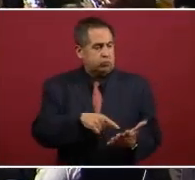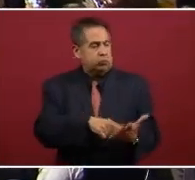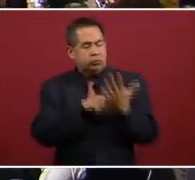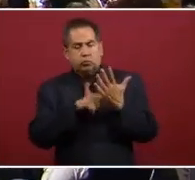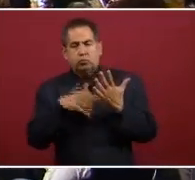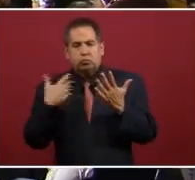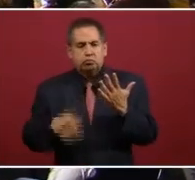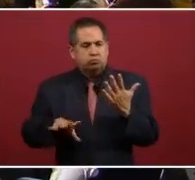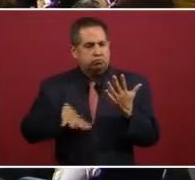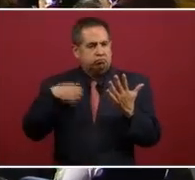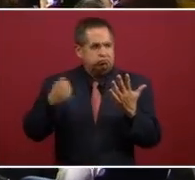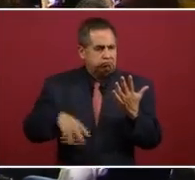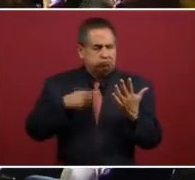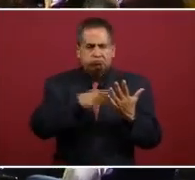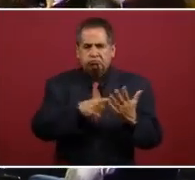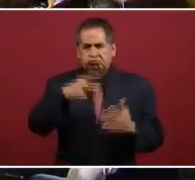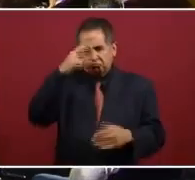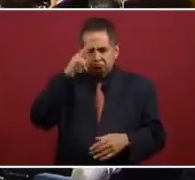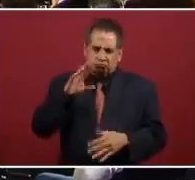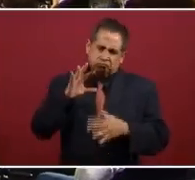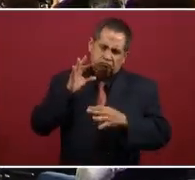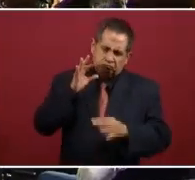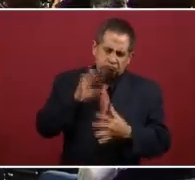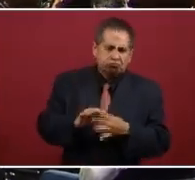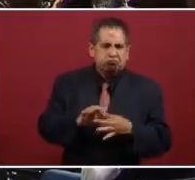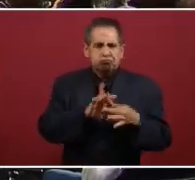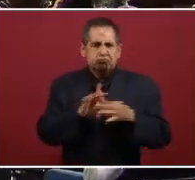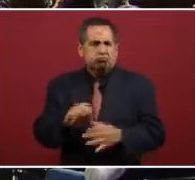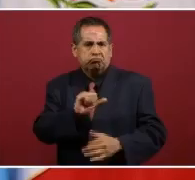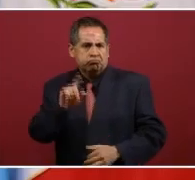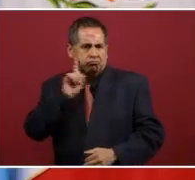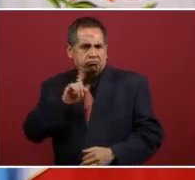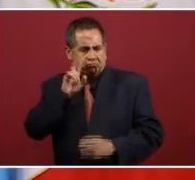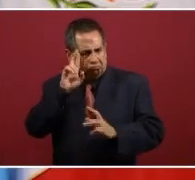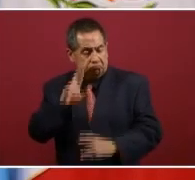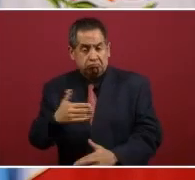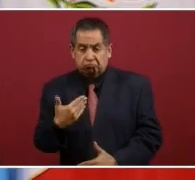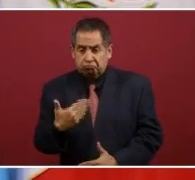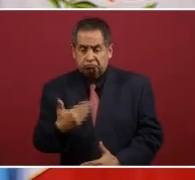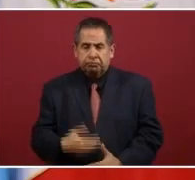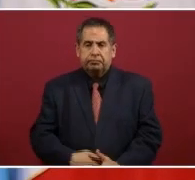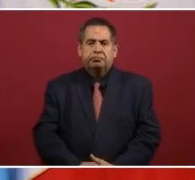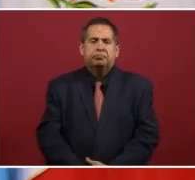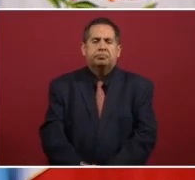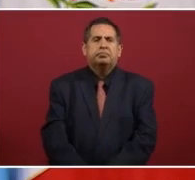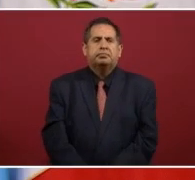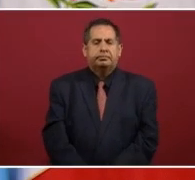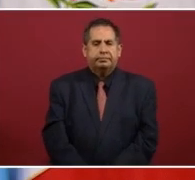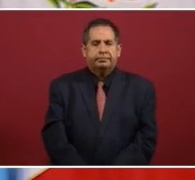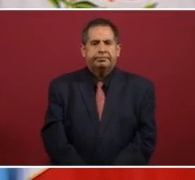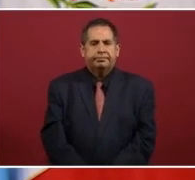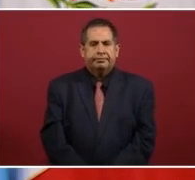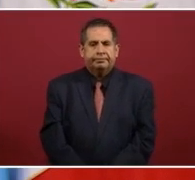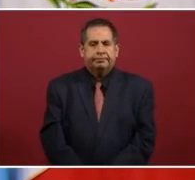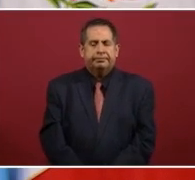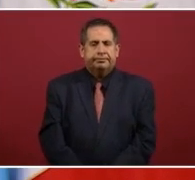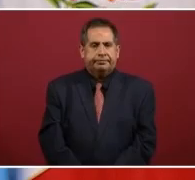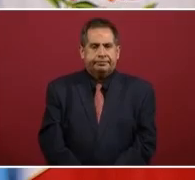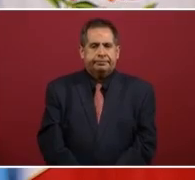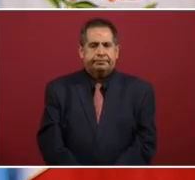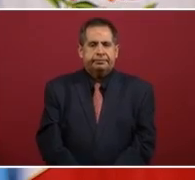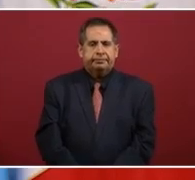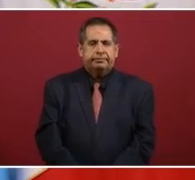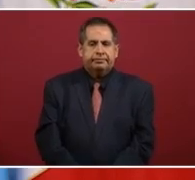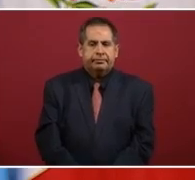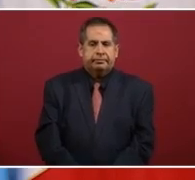representó sus esfuerzos y su compromiso por los derechos de las mujeres. Through that first Women's Conference,